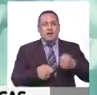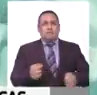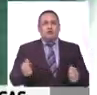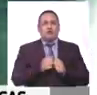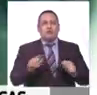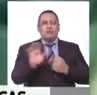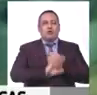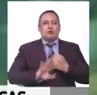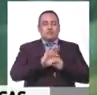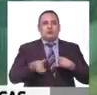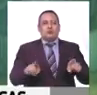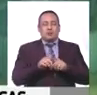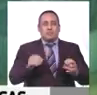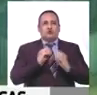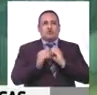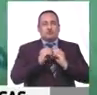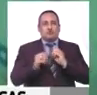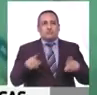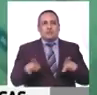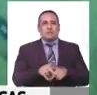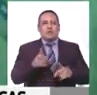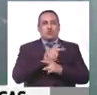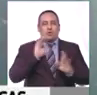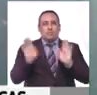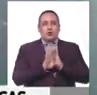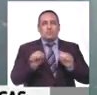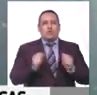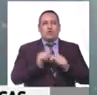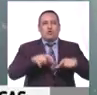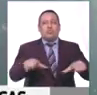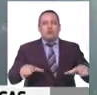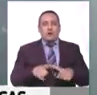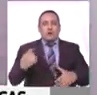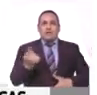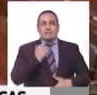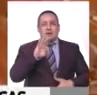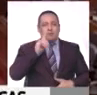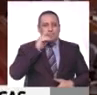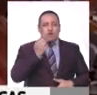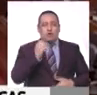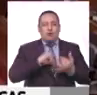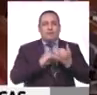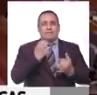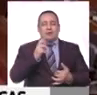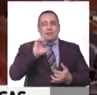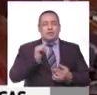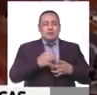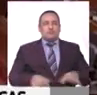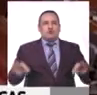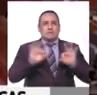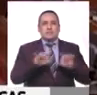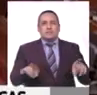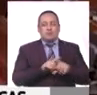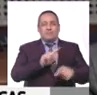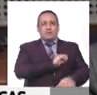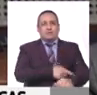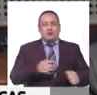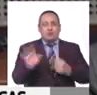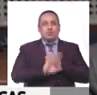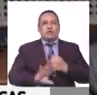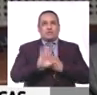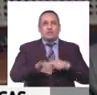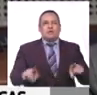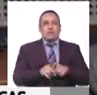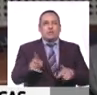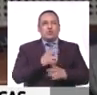para la protección, mantenimiento y preservación de las reservas de biosfera. Representa una oportunidad para fortalecer la protección,